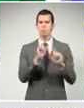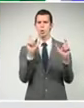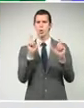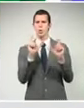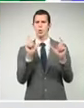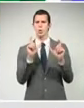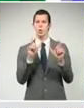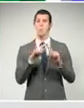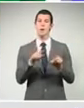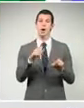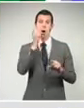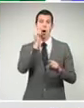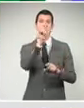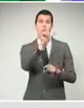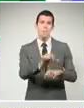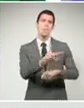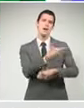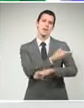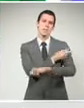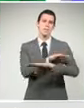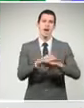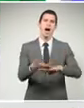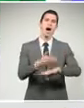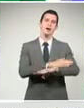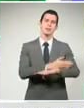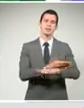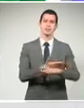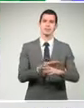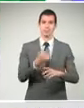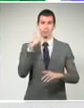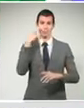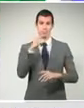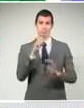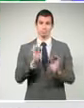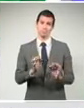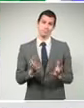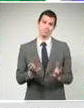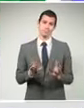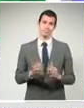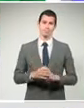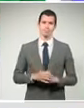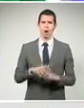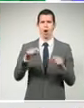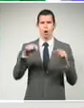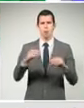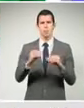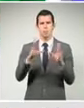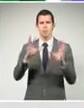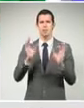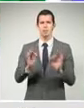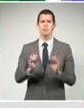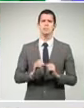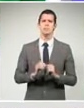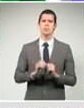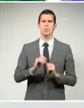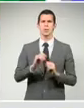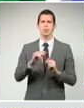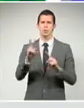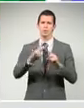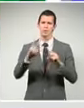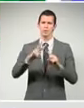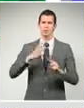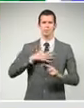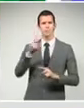estaba inmunizada. Y también se explicó, lo dieron esta mañana Telesur, que es el que yo veo cuando me